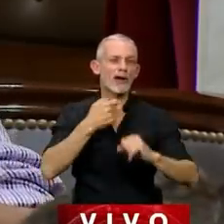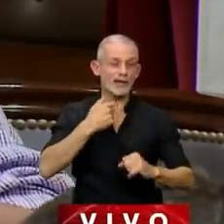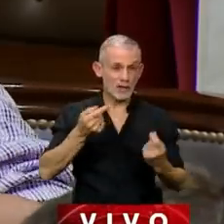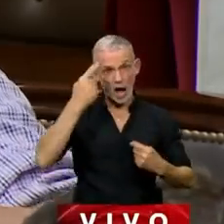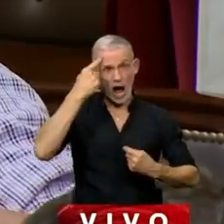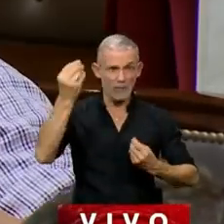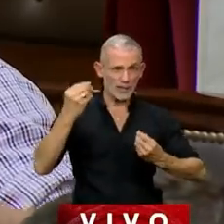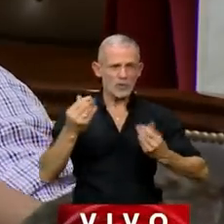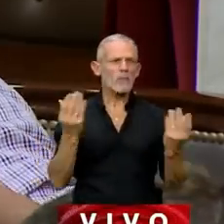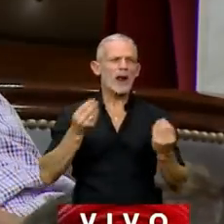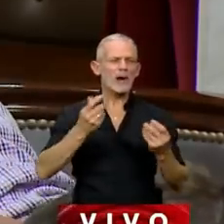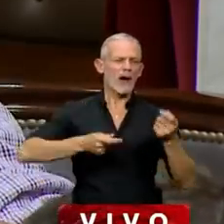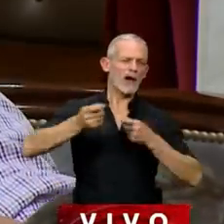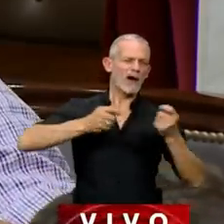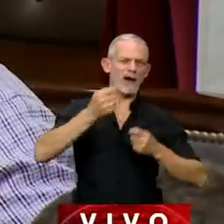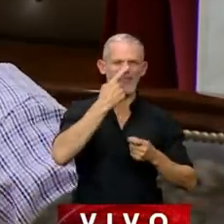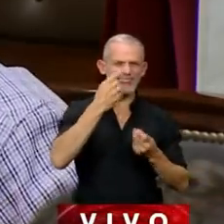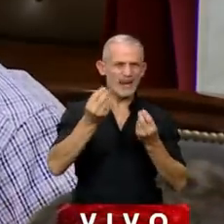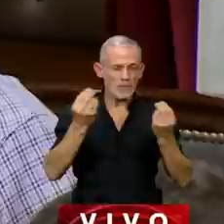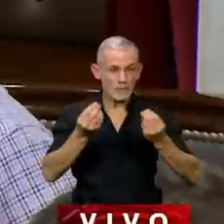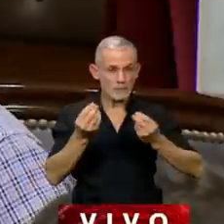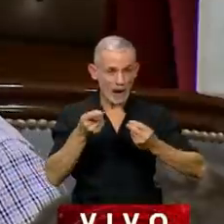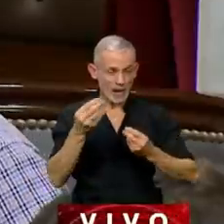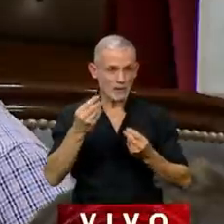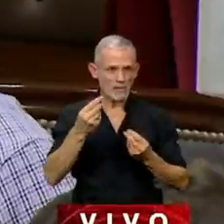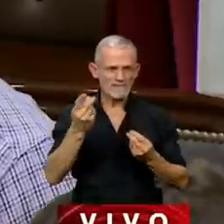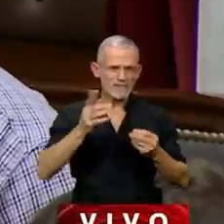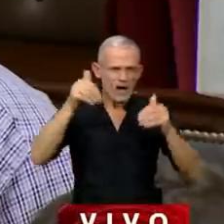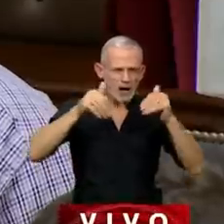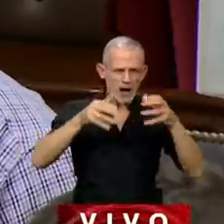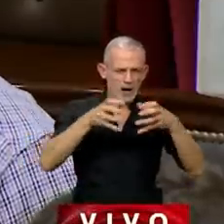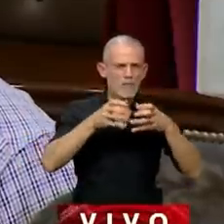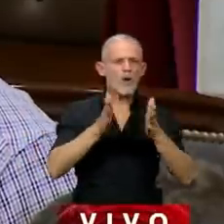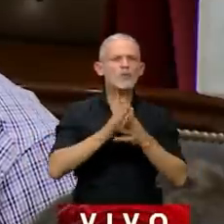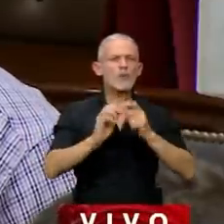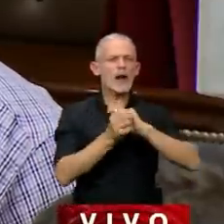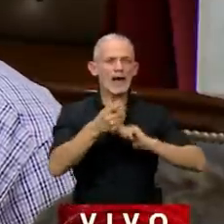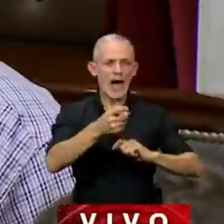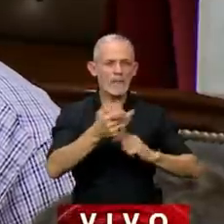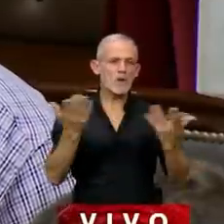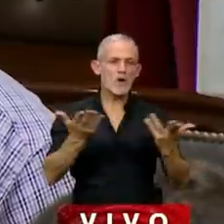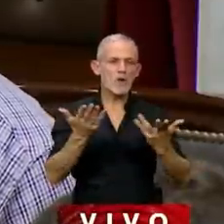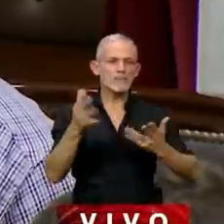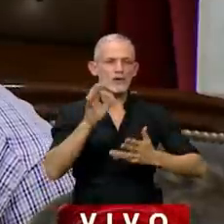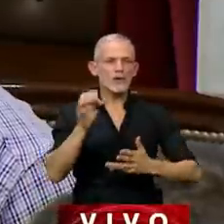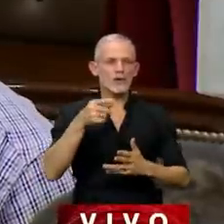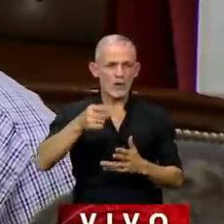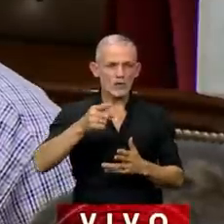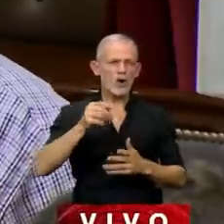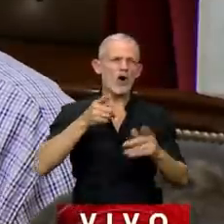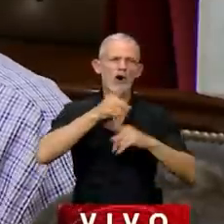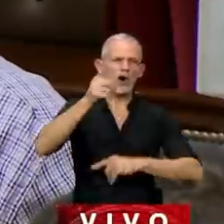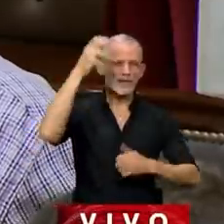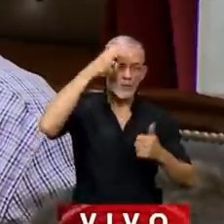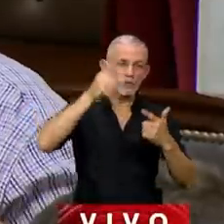hace pensando en una especulación personal o en su interna de Juntos por el Cambio contra Patricia